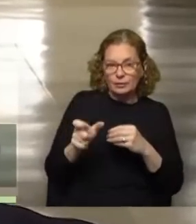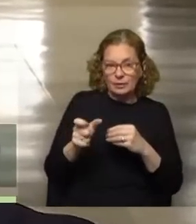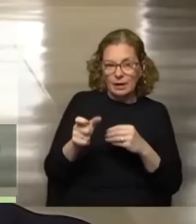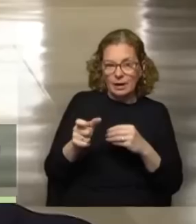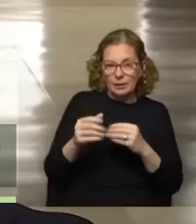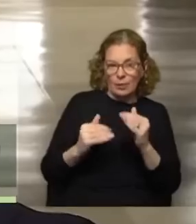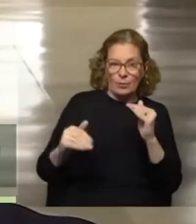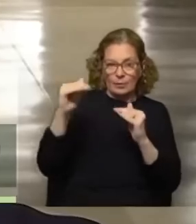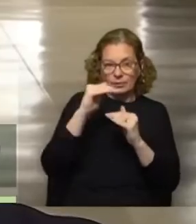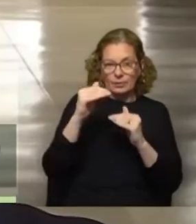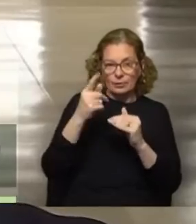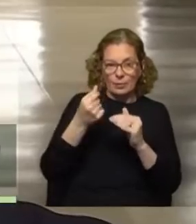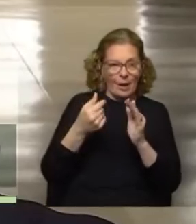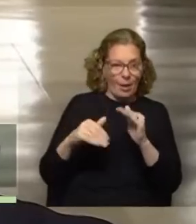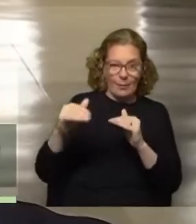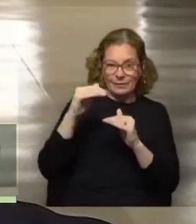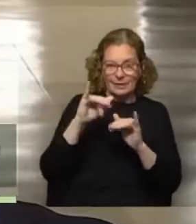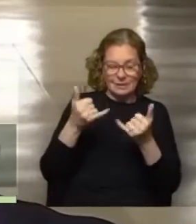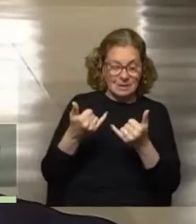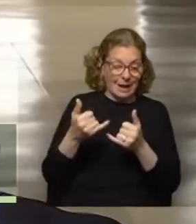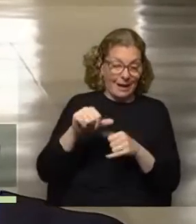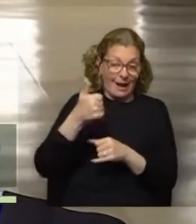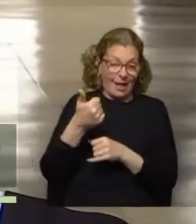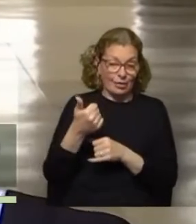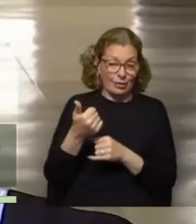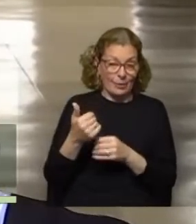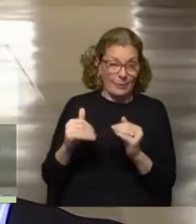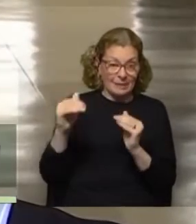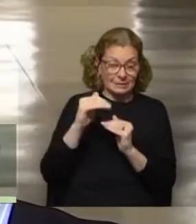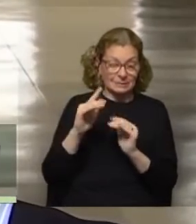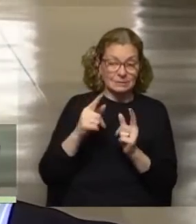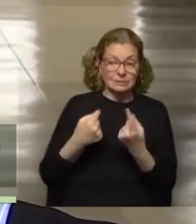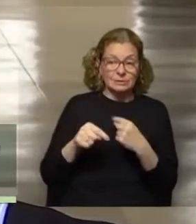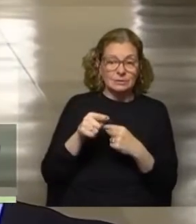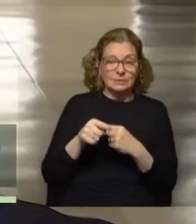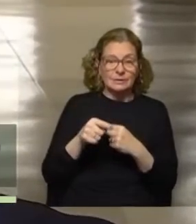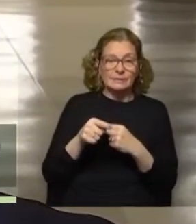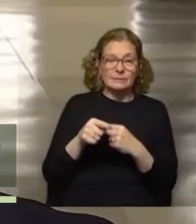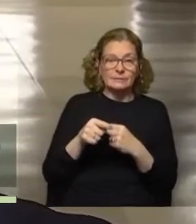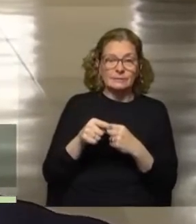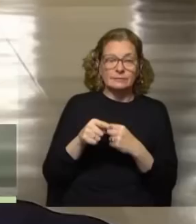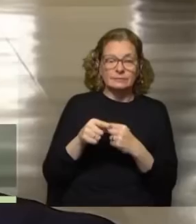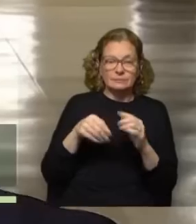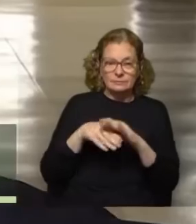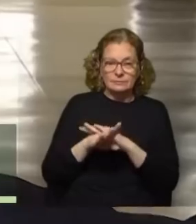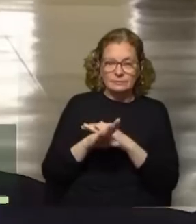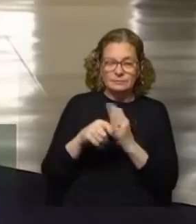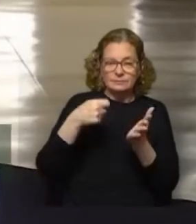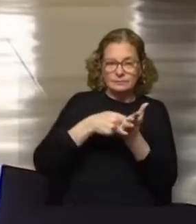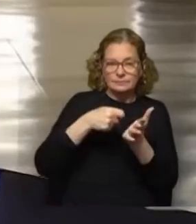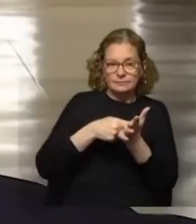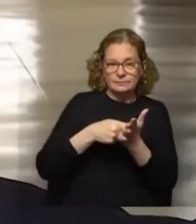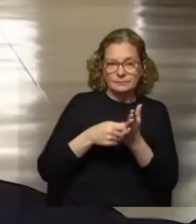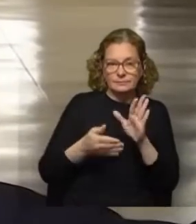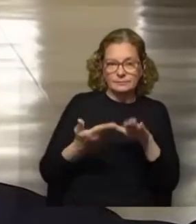un ascenso no va a aumentar su sueldo pues ya está ganando más de lo que debería entonces si nosotros accedemos a pagarle un